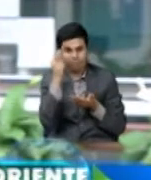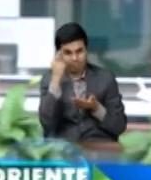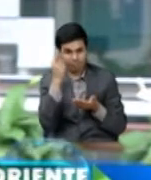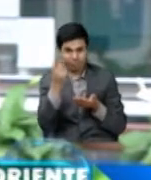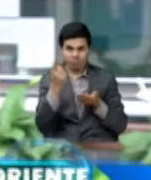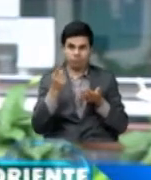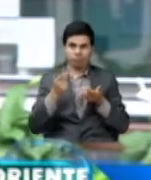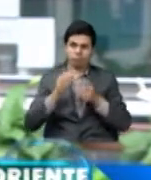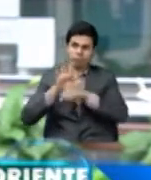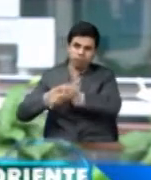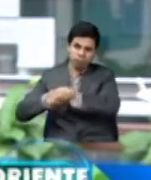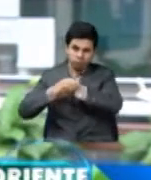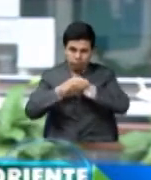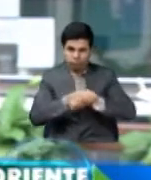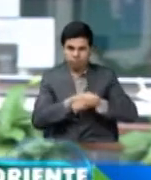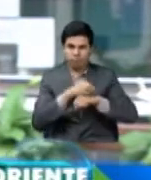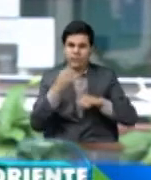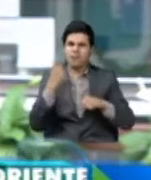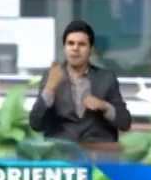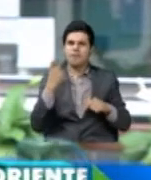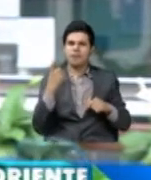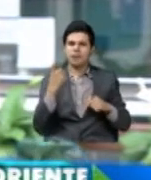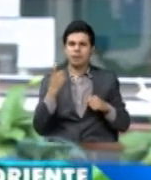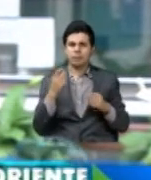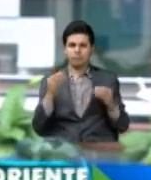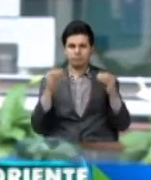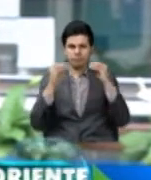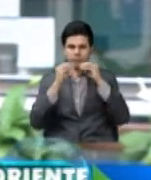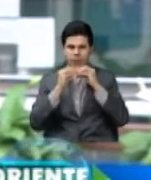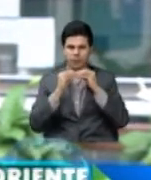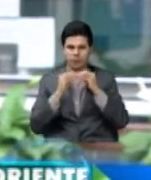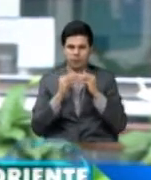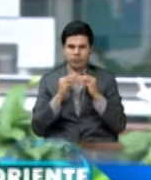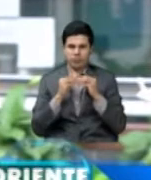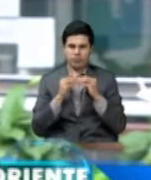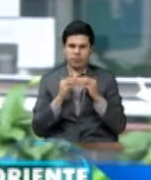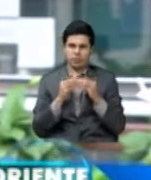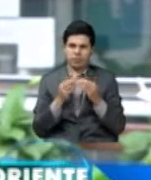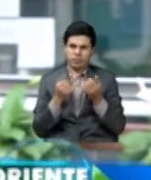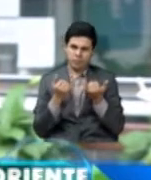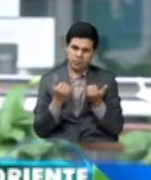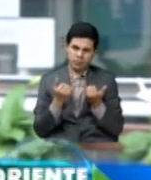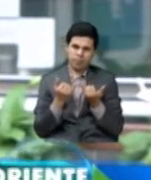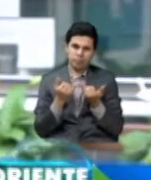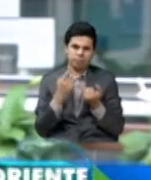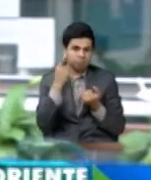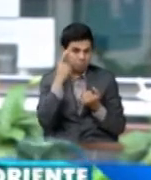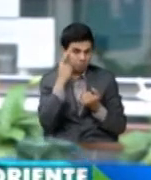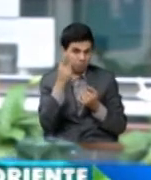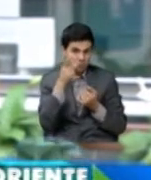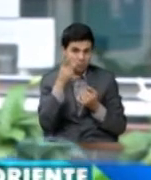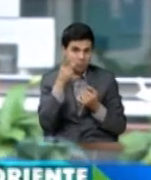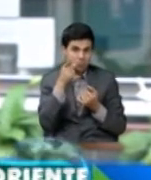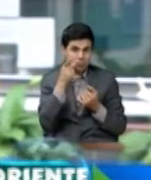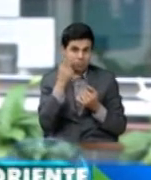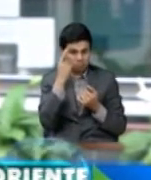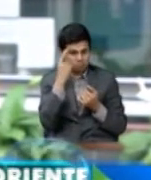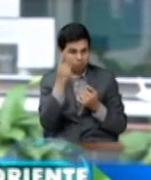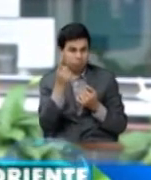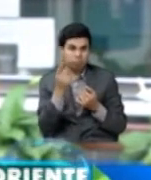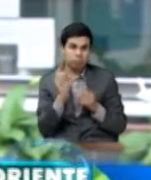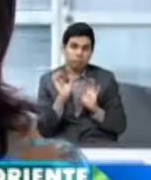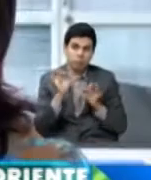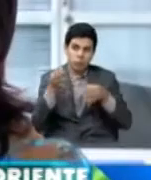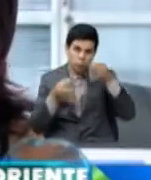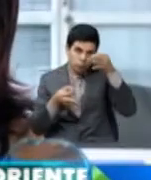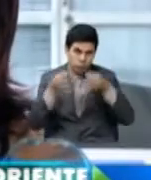no lo han agarrado, anda suelto y no puede ser que no se haya